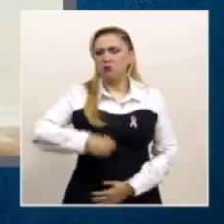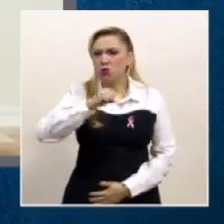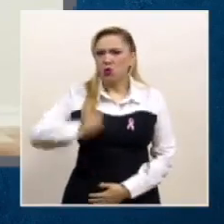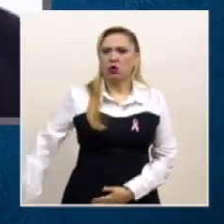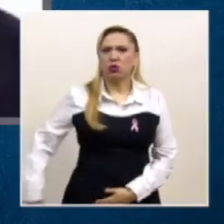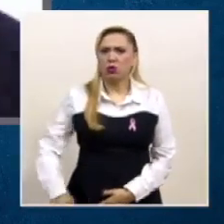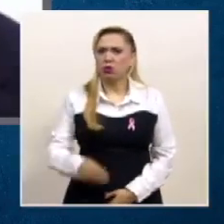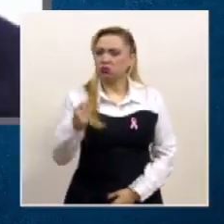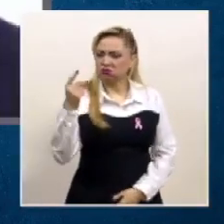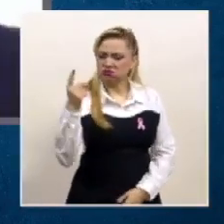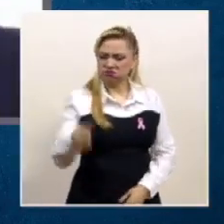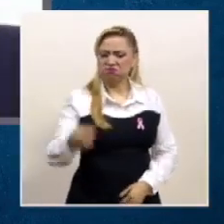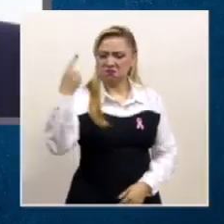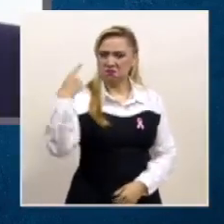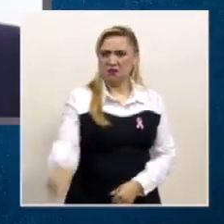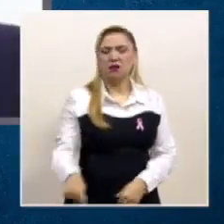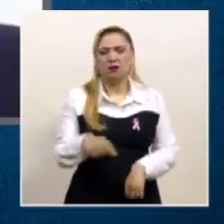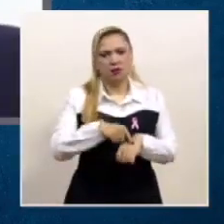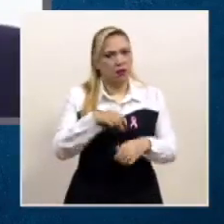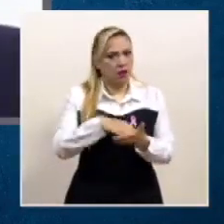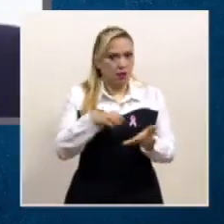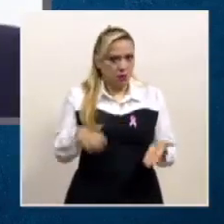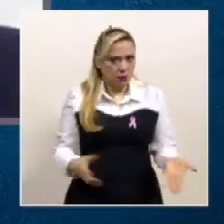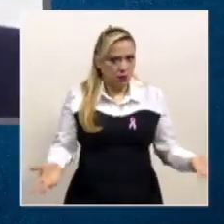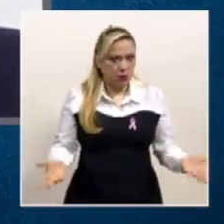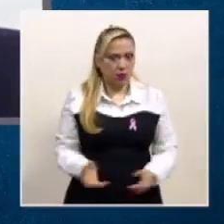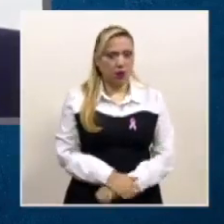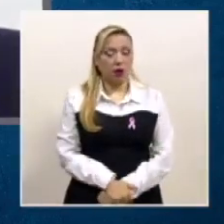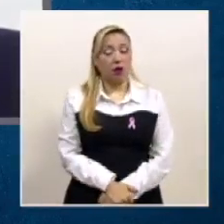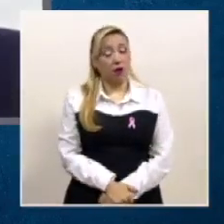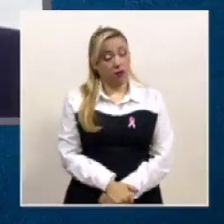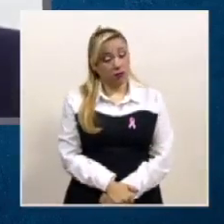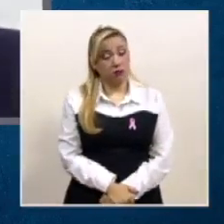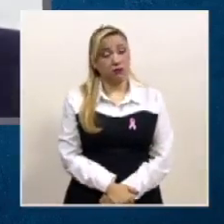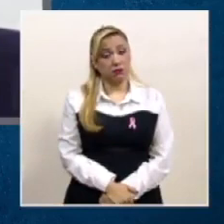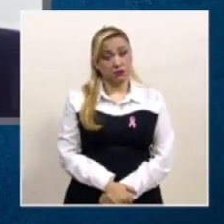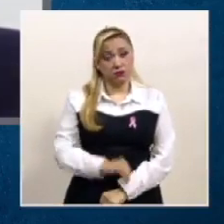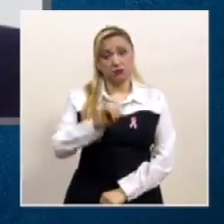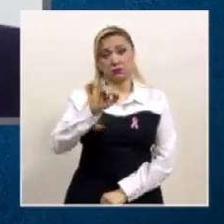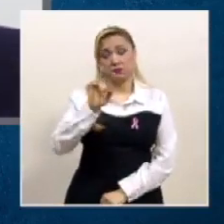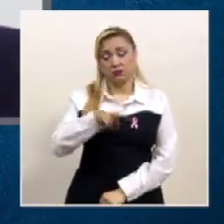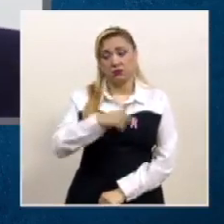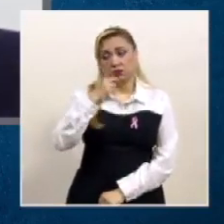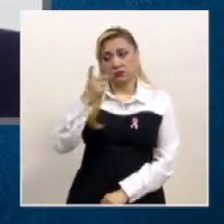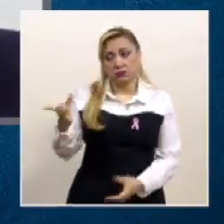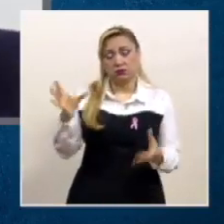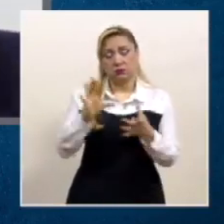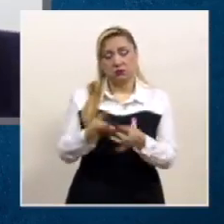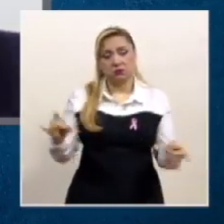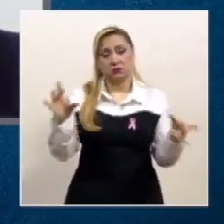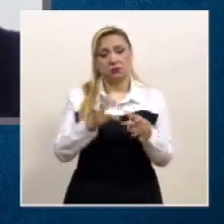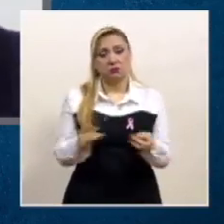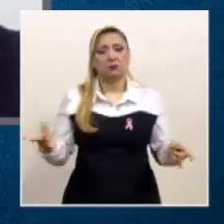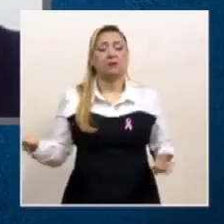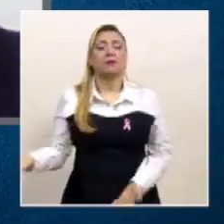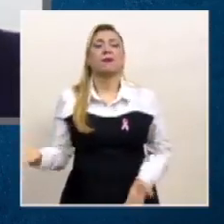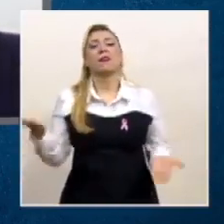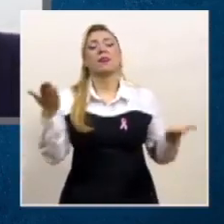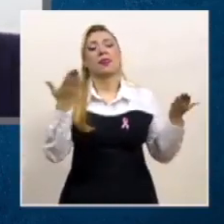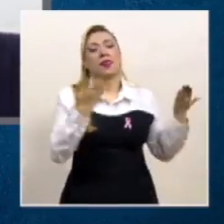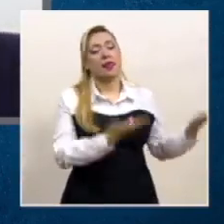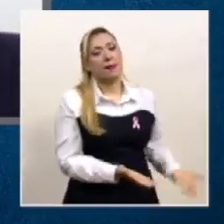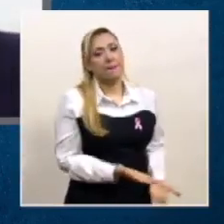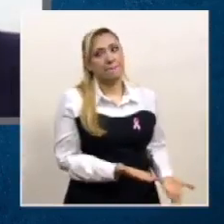ejemplo. Muy bien. Y bueno, lo que me mencionaba Mariana Aarón, y me gustaría ahondar, que pudieras ahondar ya también